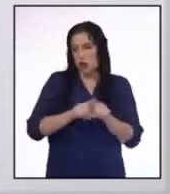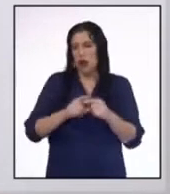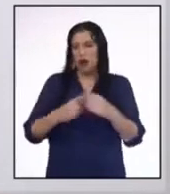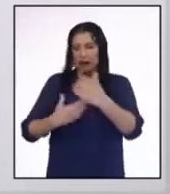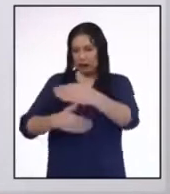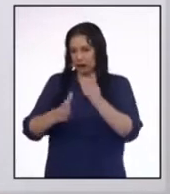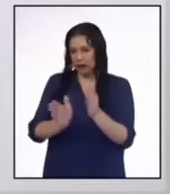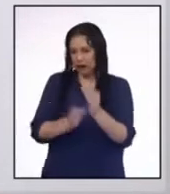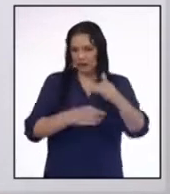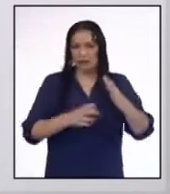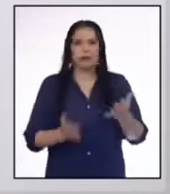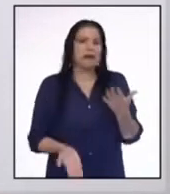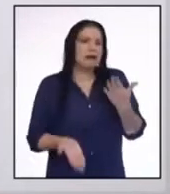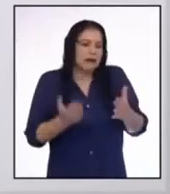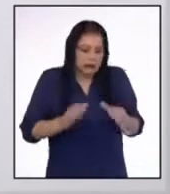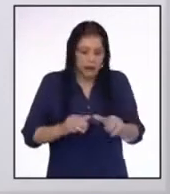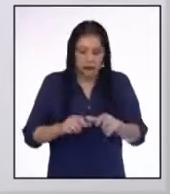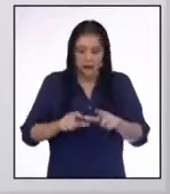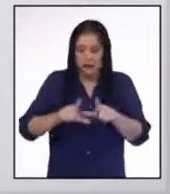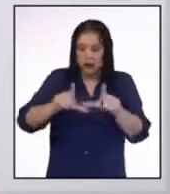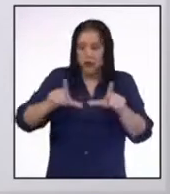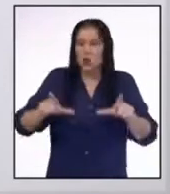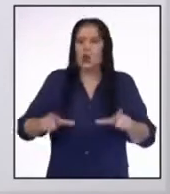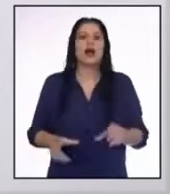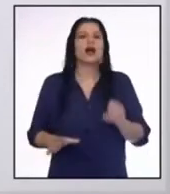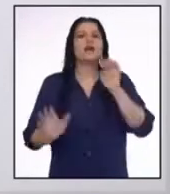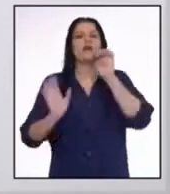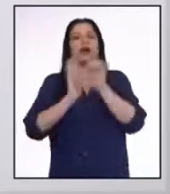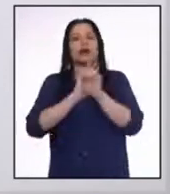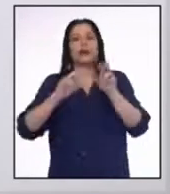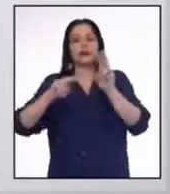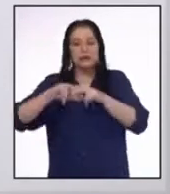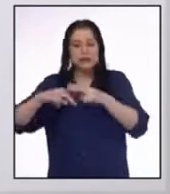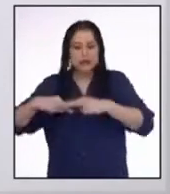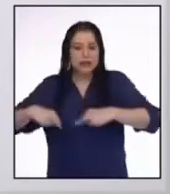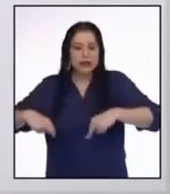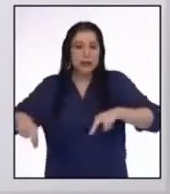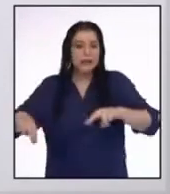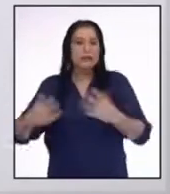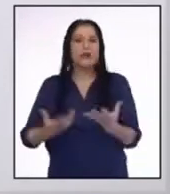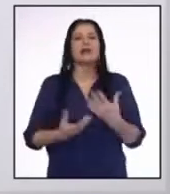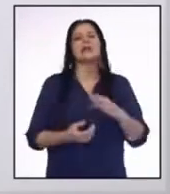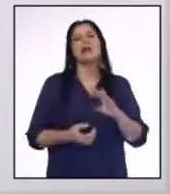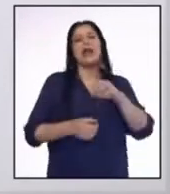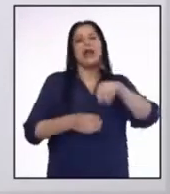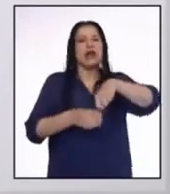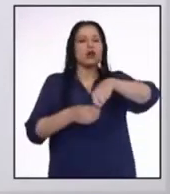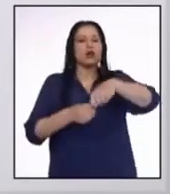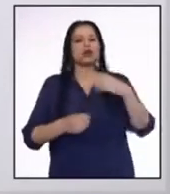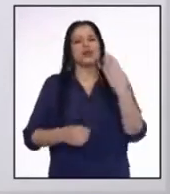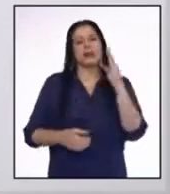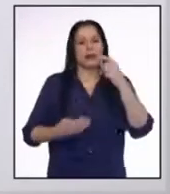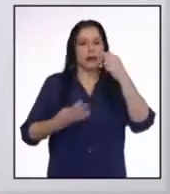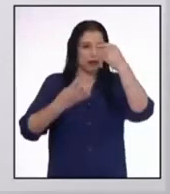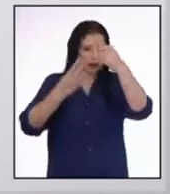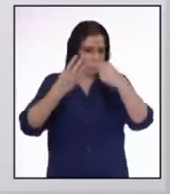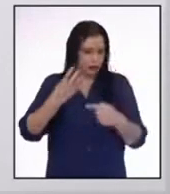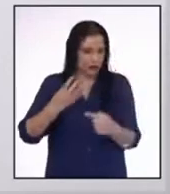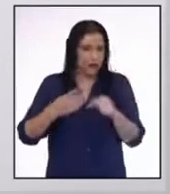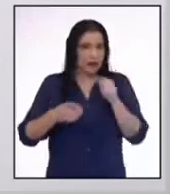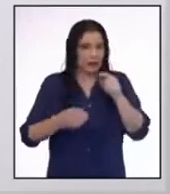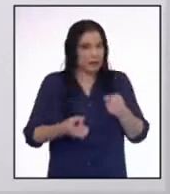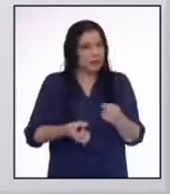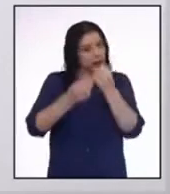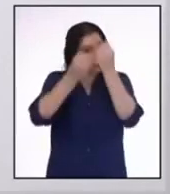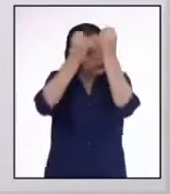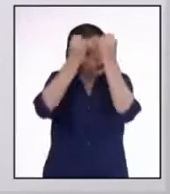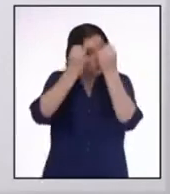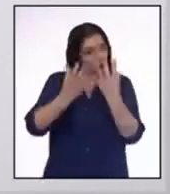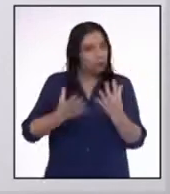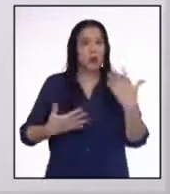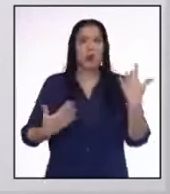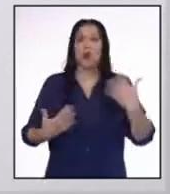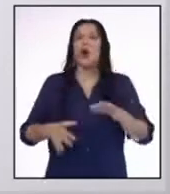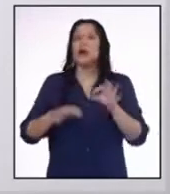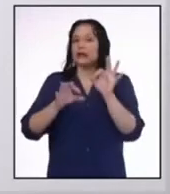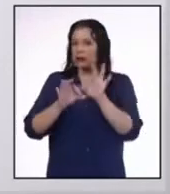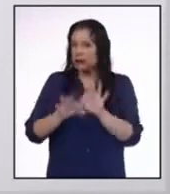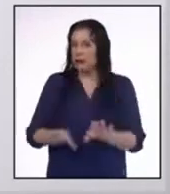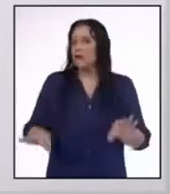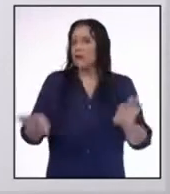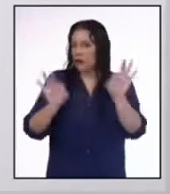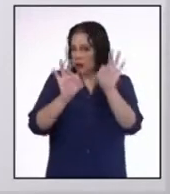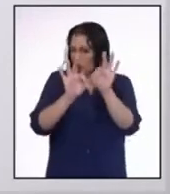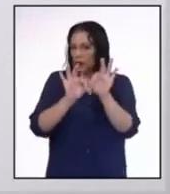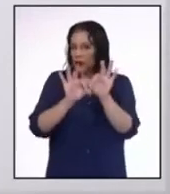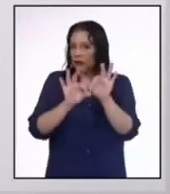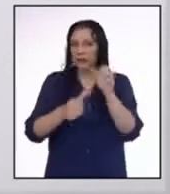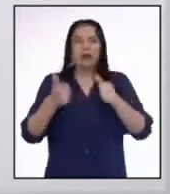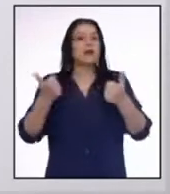en espacios o ambientes tales como sala, cocina, baño, etc. Esta información es de mucha